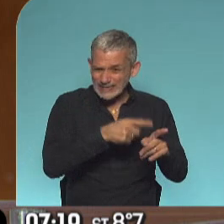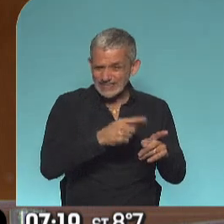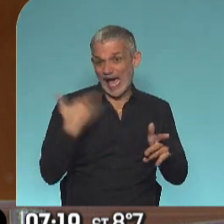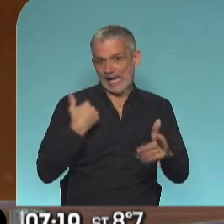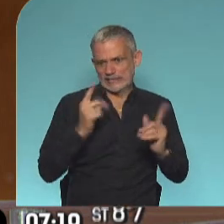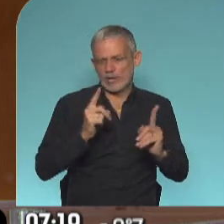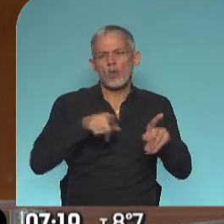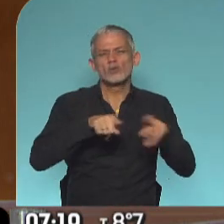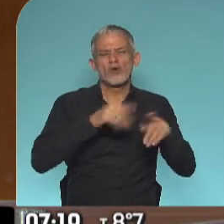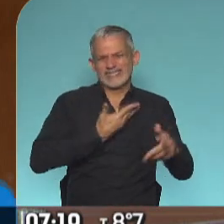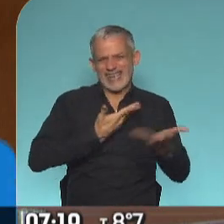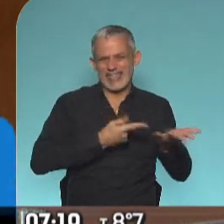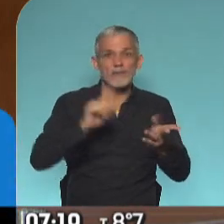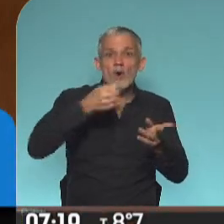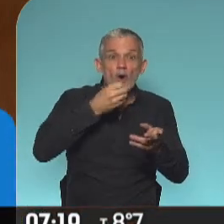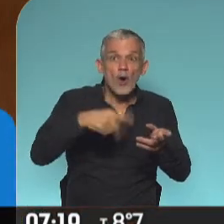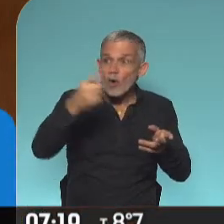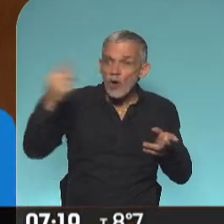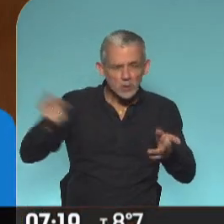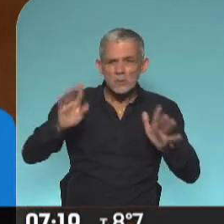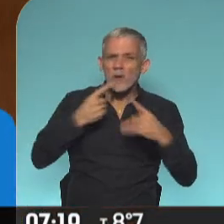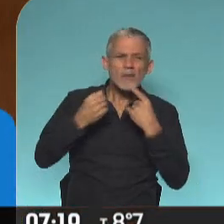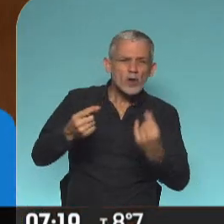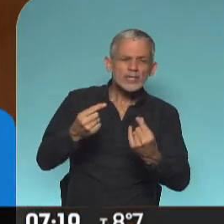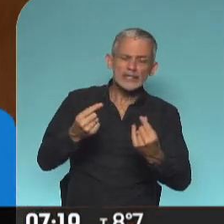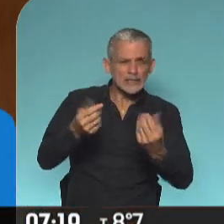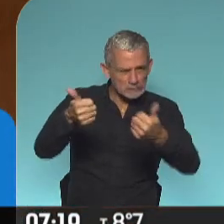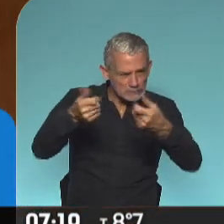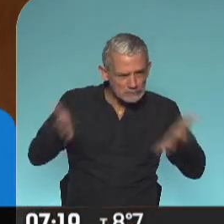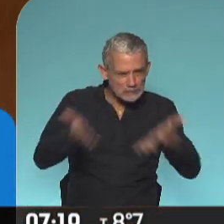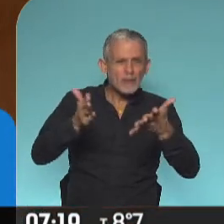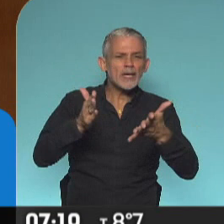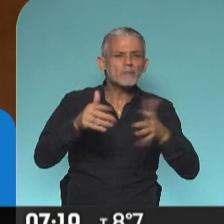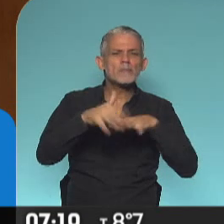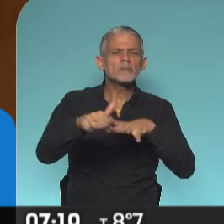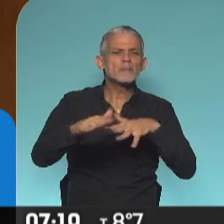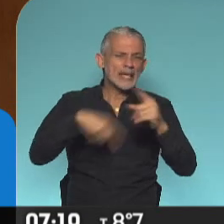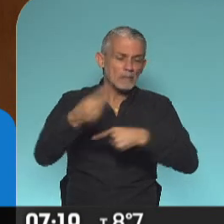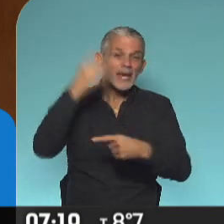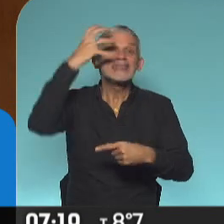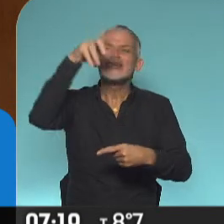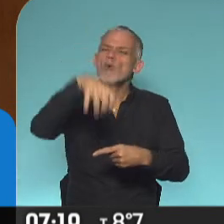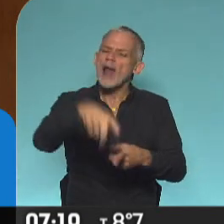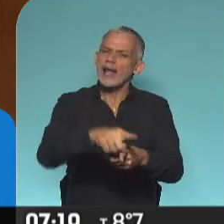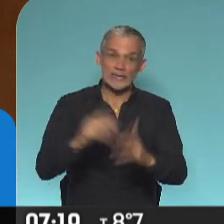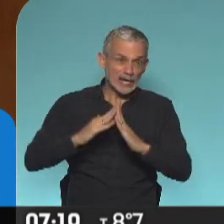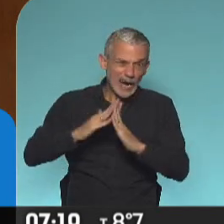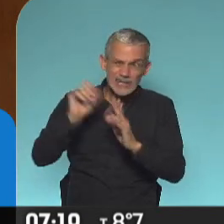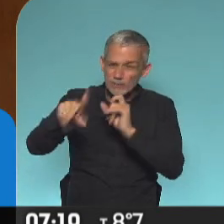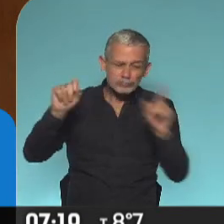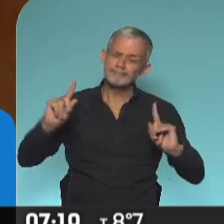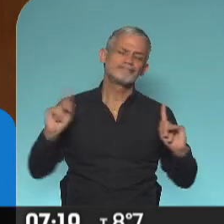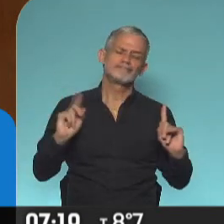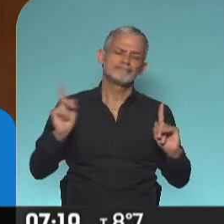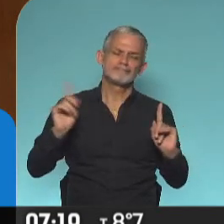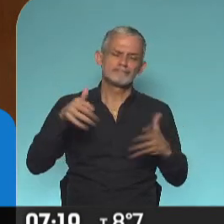funcionario público o funcionario judicial. Las protestas no están mal, se realizan, como en este caso está convocada esta vigilia,